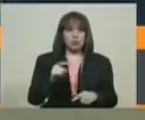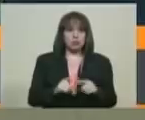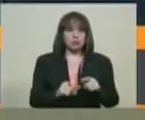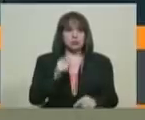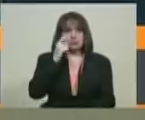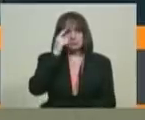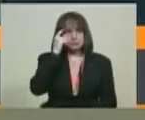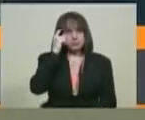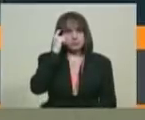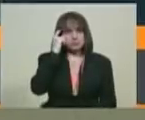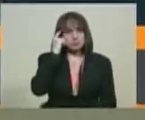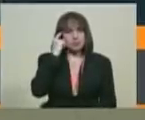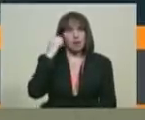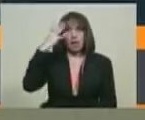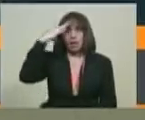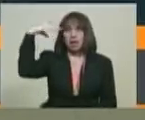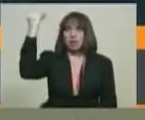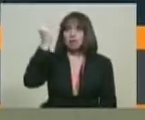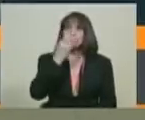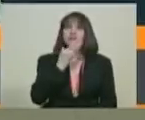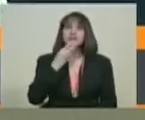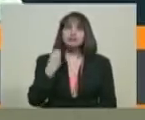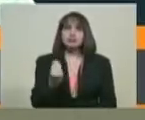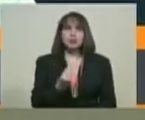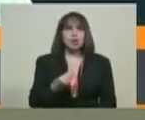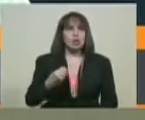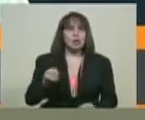que el chibú le está llenando allá arriba.